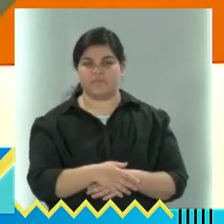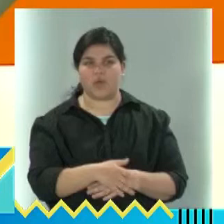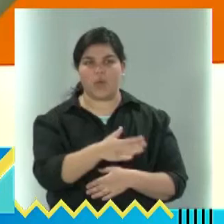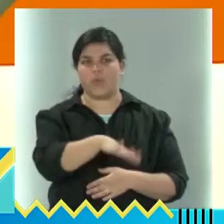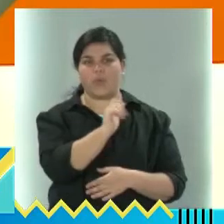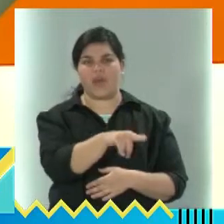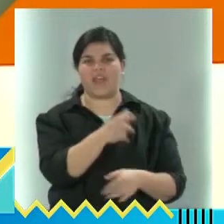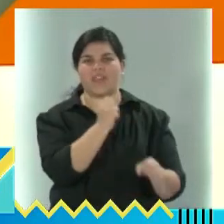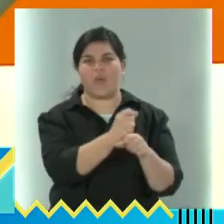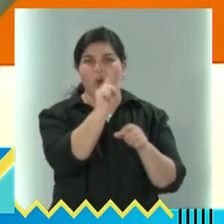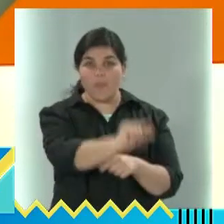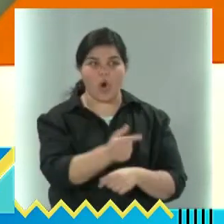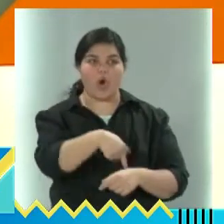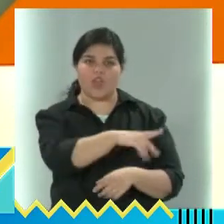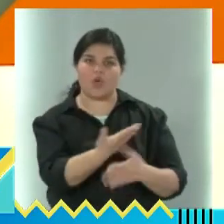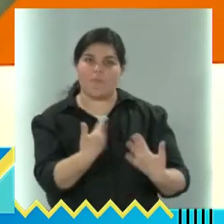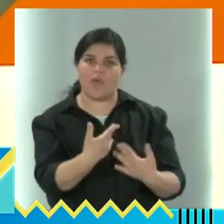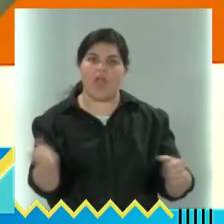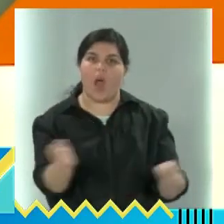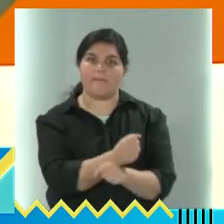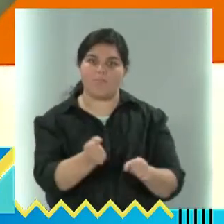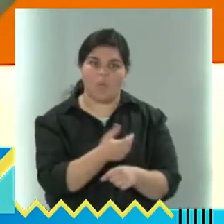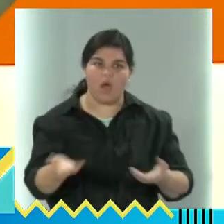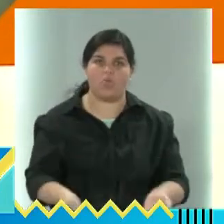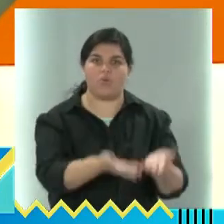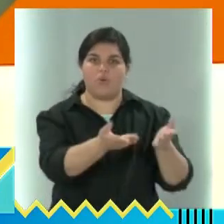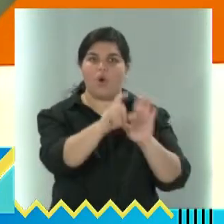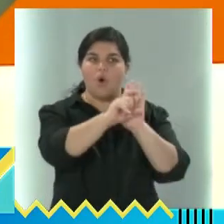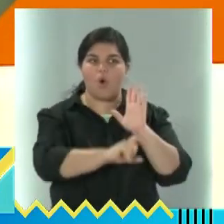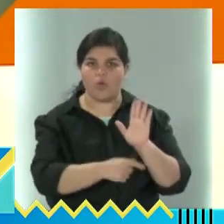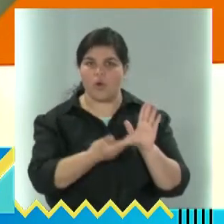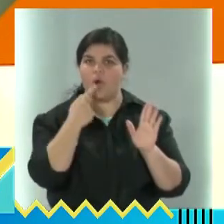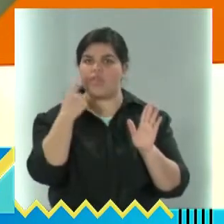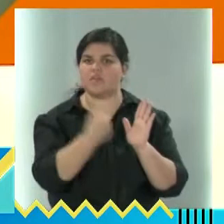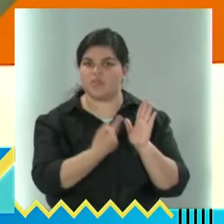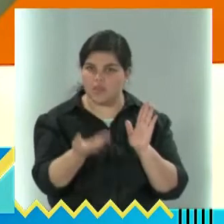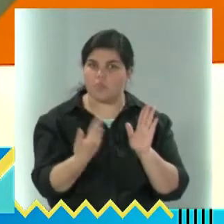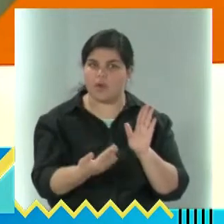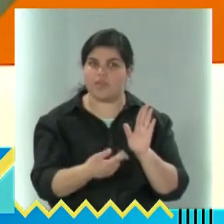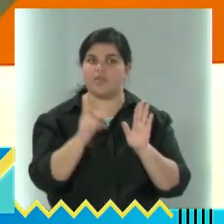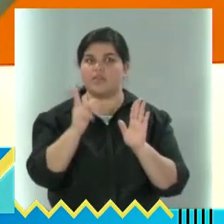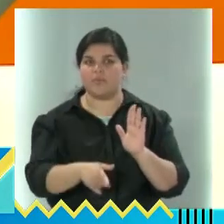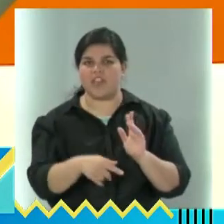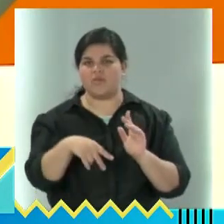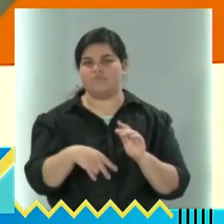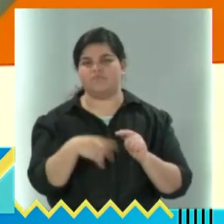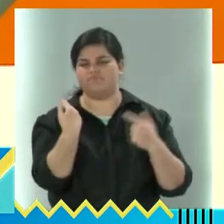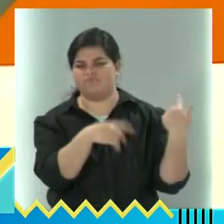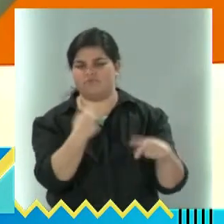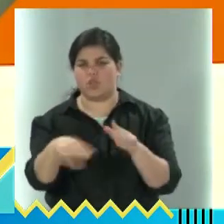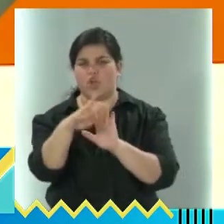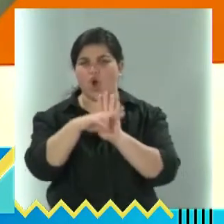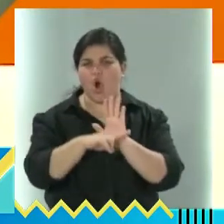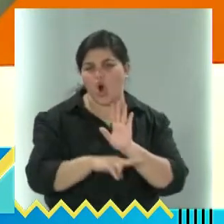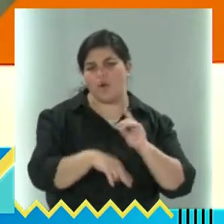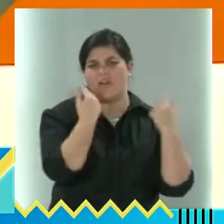habitual. No es dar un orden también a esa dispersión de normas que existían con este código contravencional. Entonces